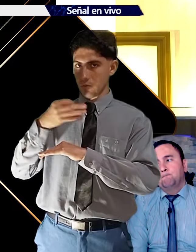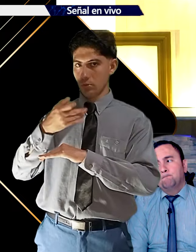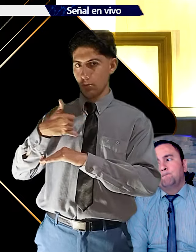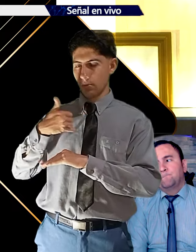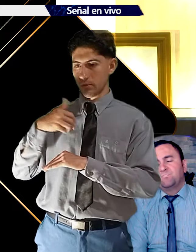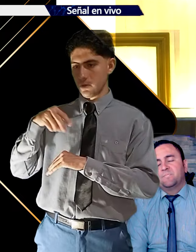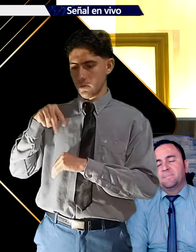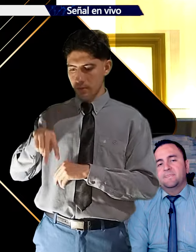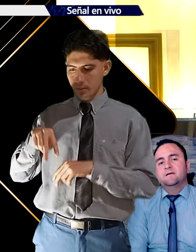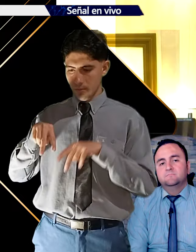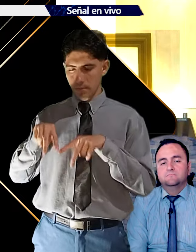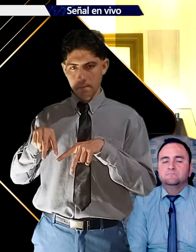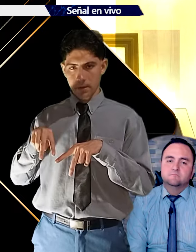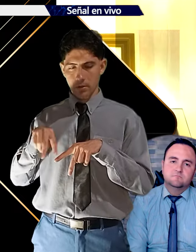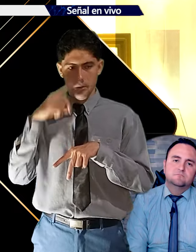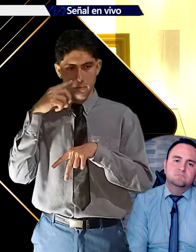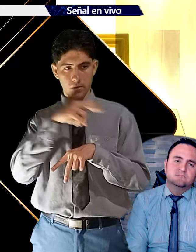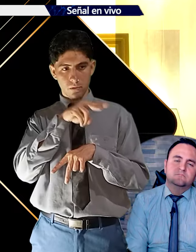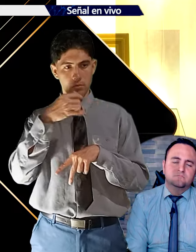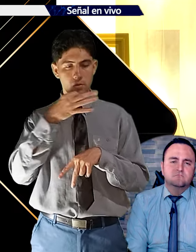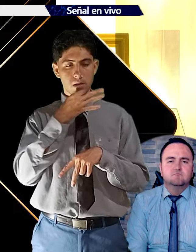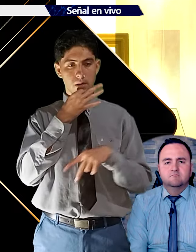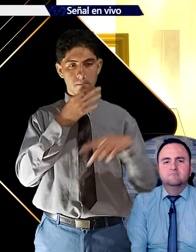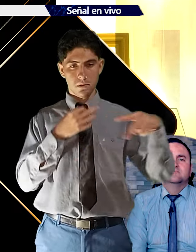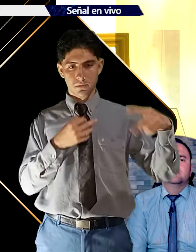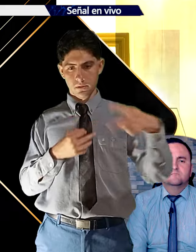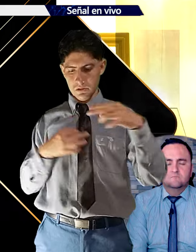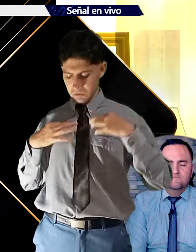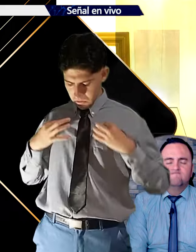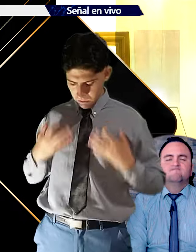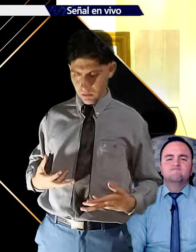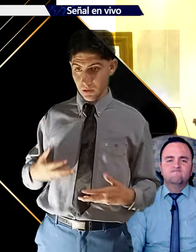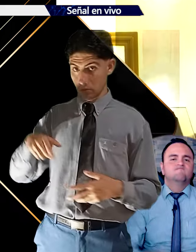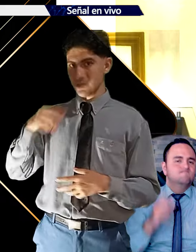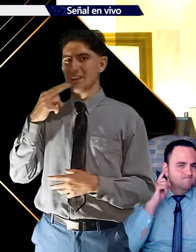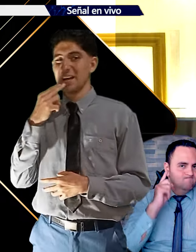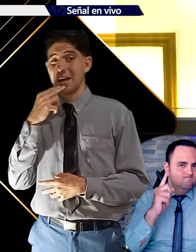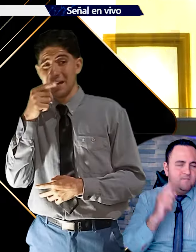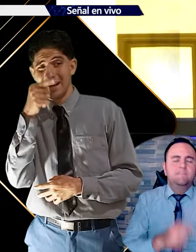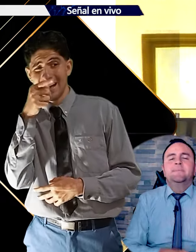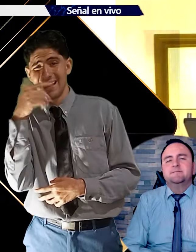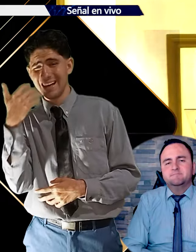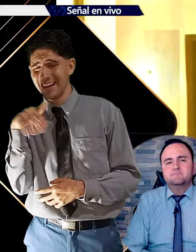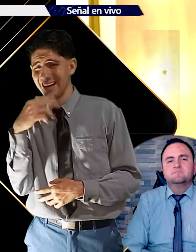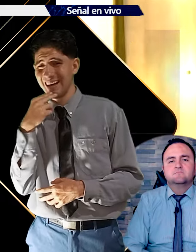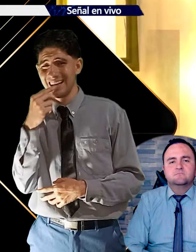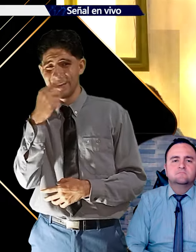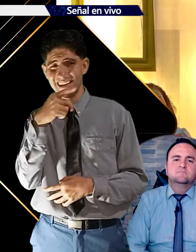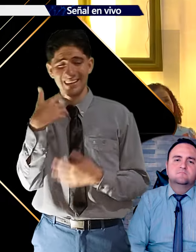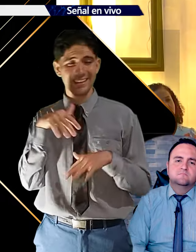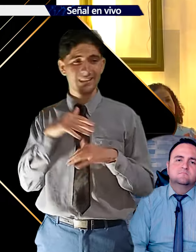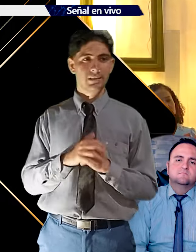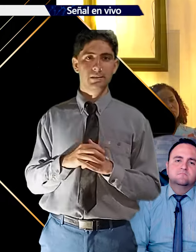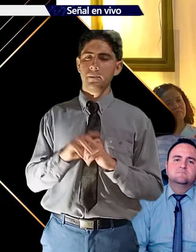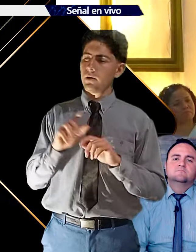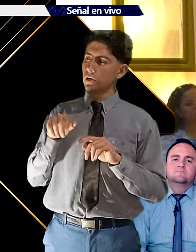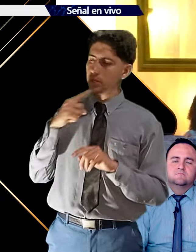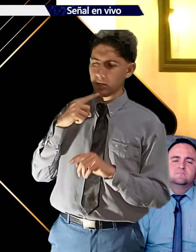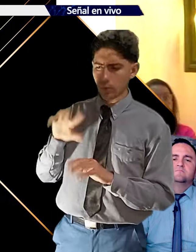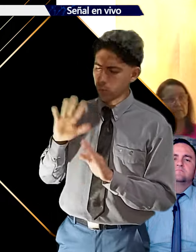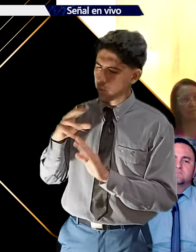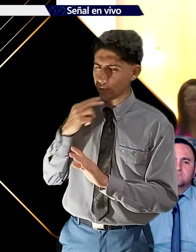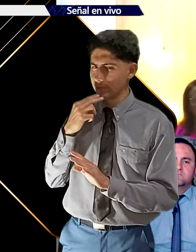unos adolescentes ahí a la entrada del templo, burlándose, riendo, y le dije, ay, mis hijos, no se burlen. Se quedó mirando, le dije, no se burlen, porque una